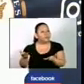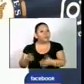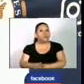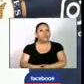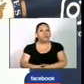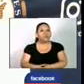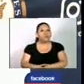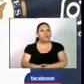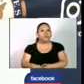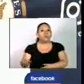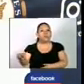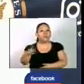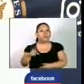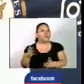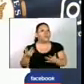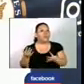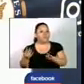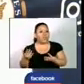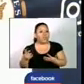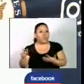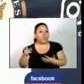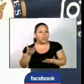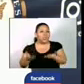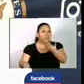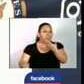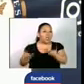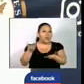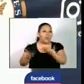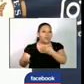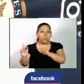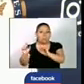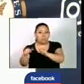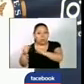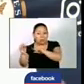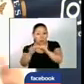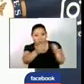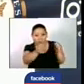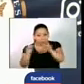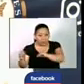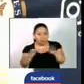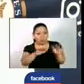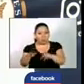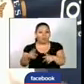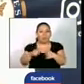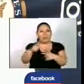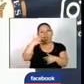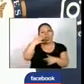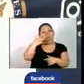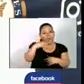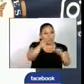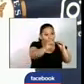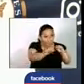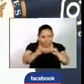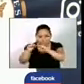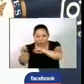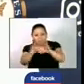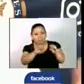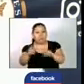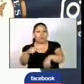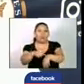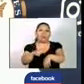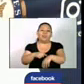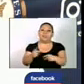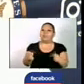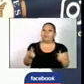que va a hacer algo para atraer más personas porque si comienzas a mover las personas más rápidamente